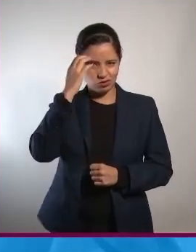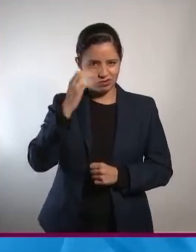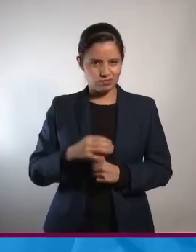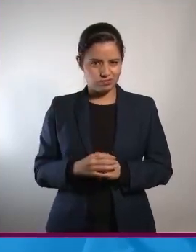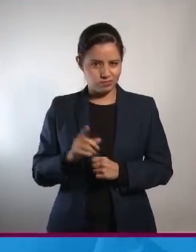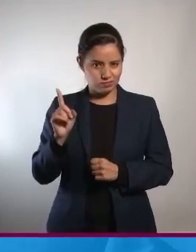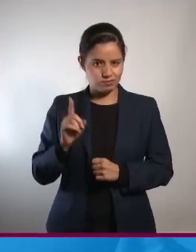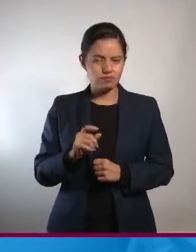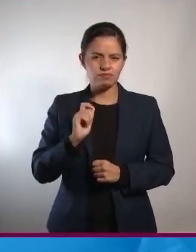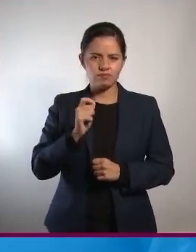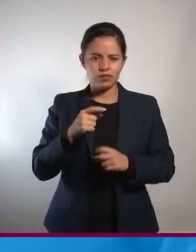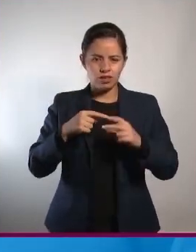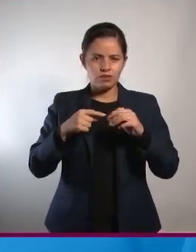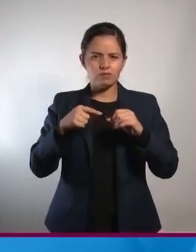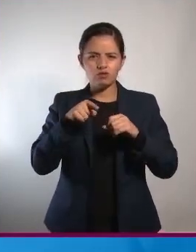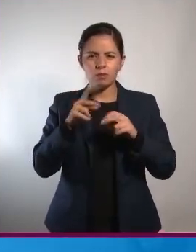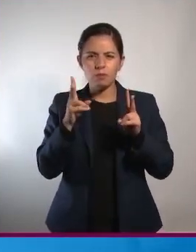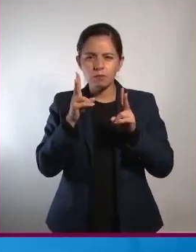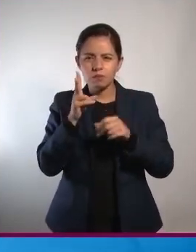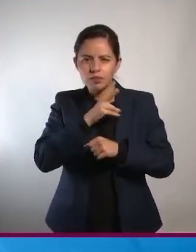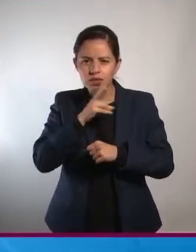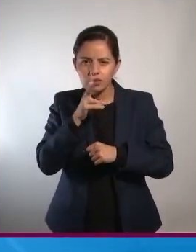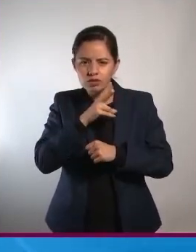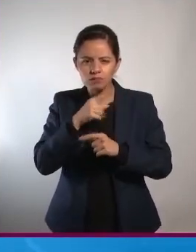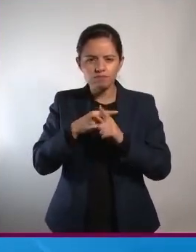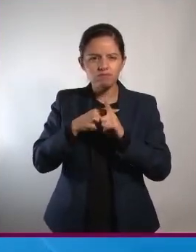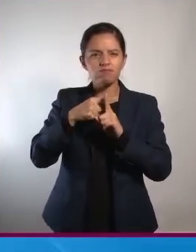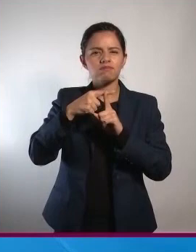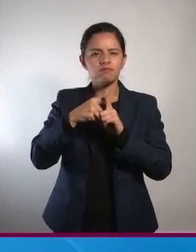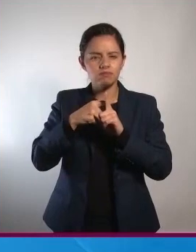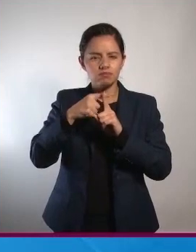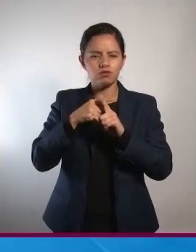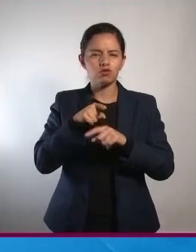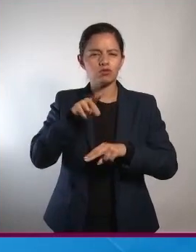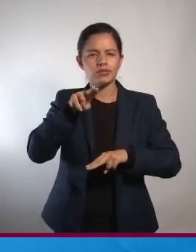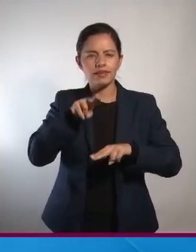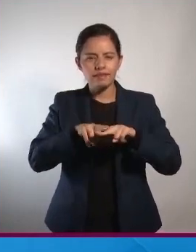Mide nuestra saturación de oxígeno. Después de estar sentado y en